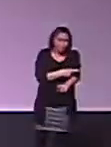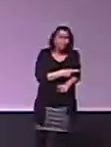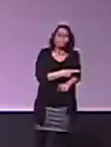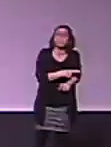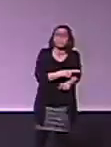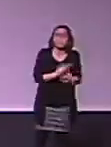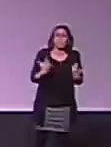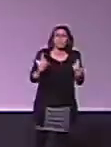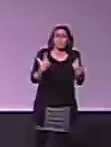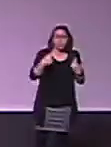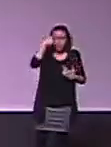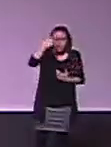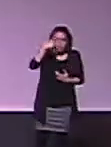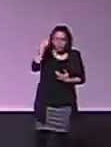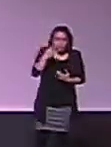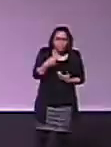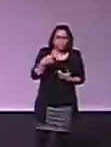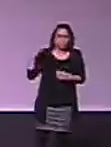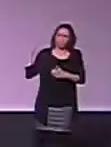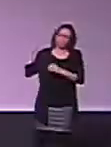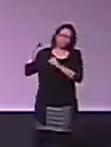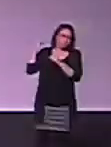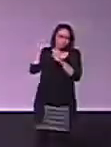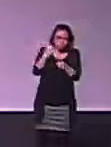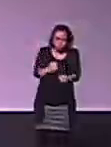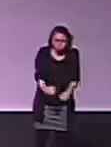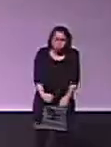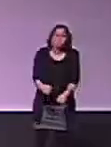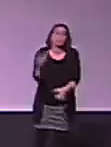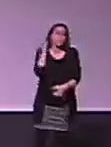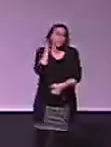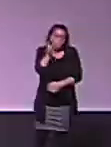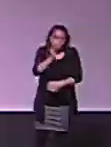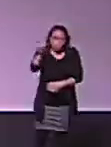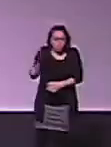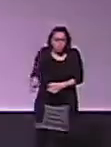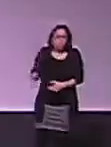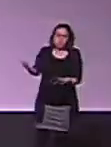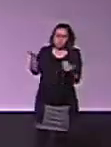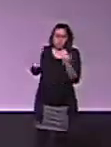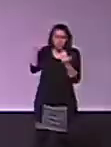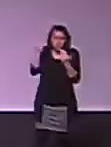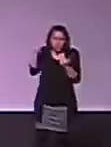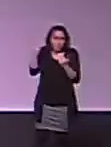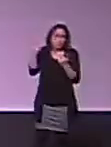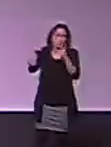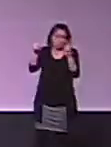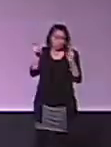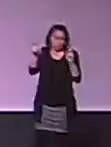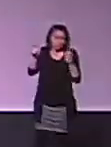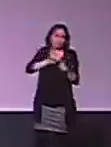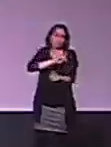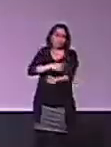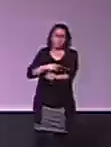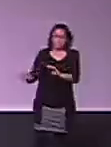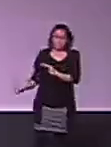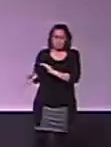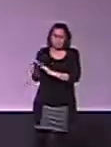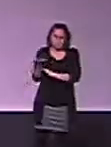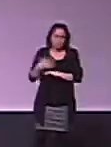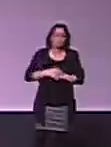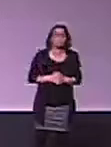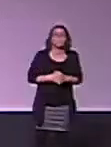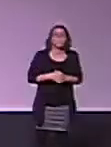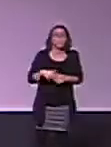borrokan jardun duten hainbat emakume kirolarien omenez sortu zena. Hoy, víspera del Día Internacional de